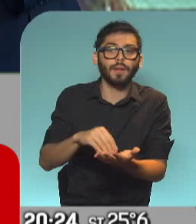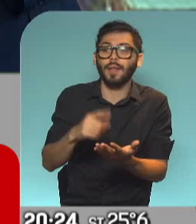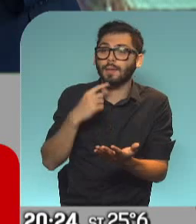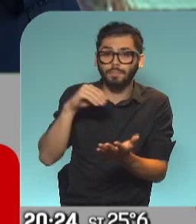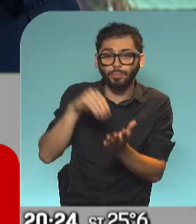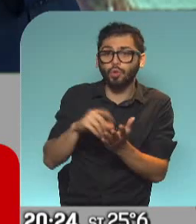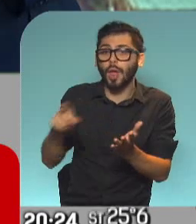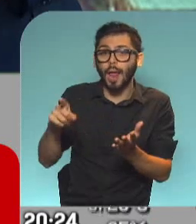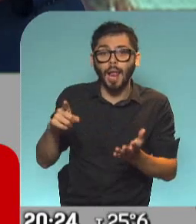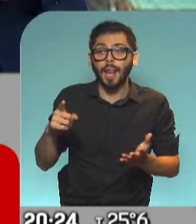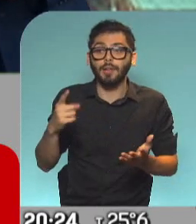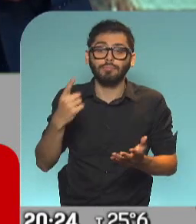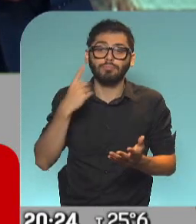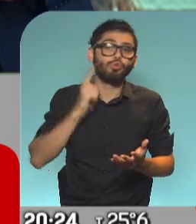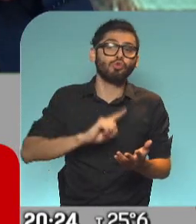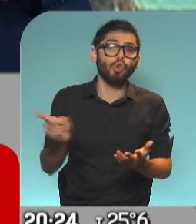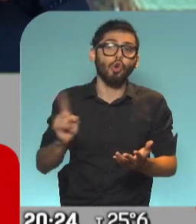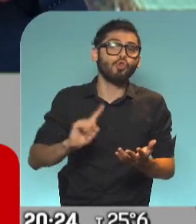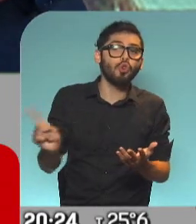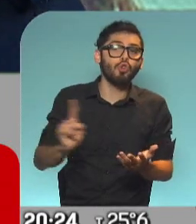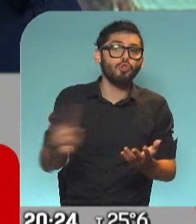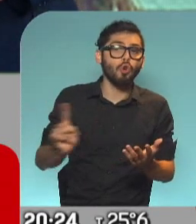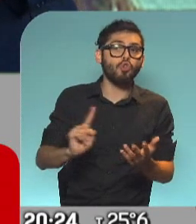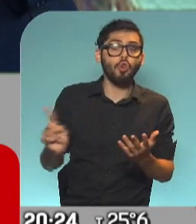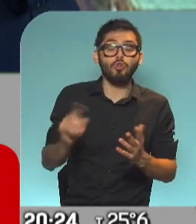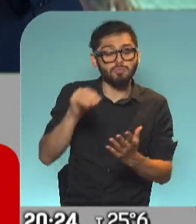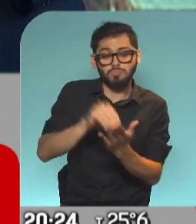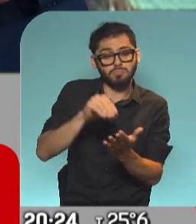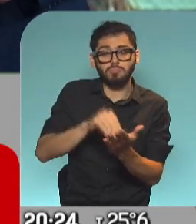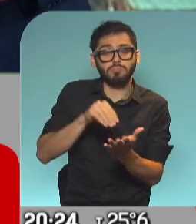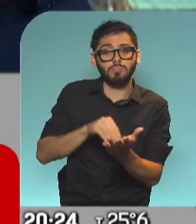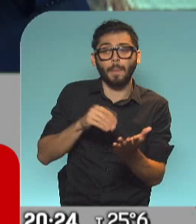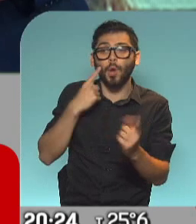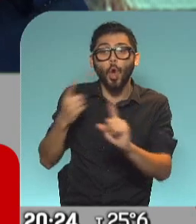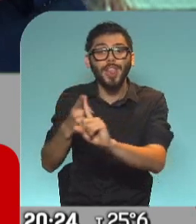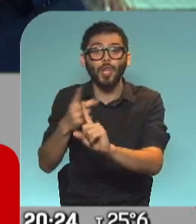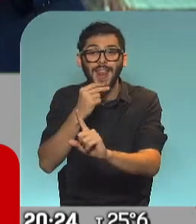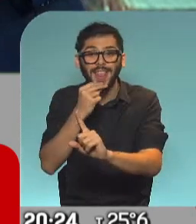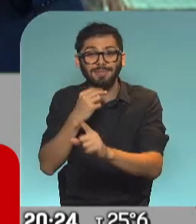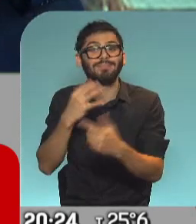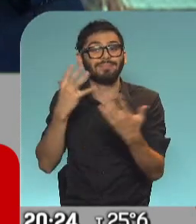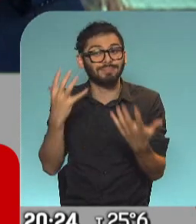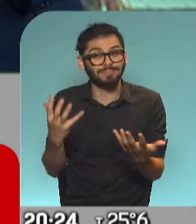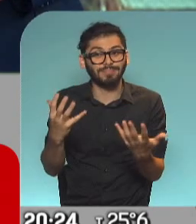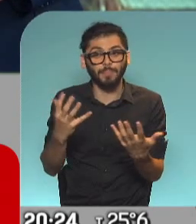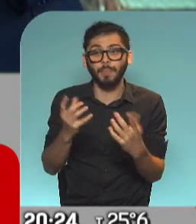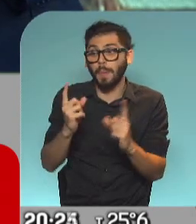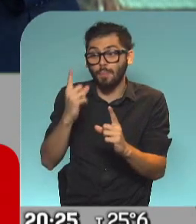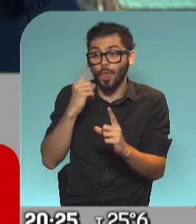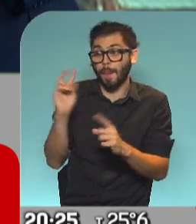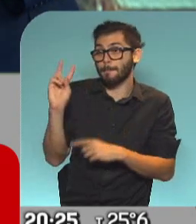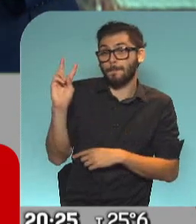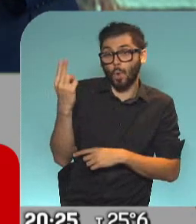negaba a tomarse los signos vitales, pero no hubo un contacto. Claro. Por eso, la hipótesis de que Maradona estaba vivo el día de su muerte,